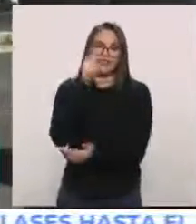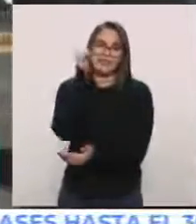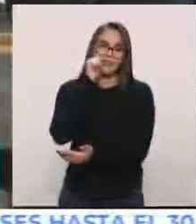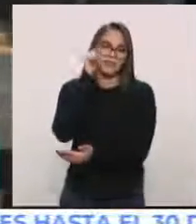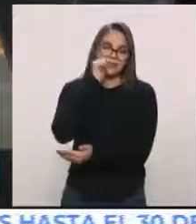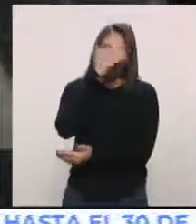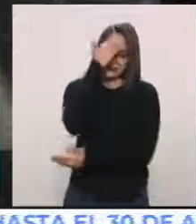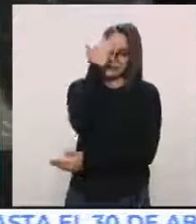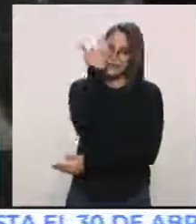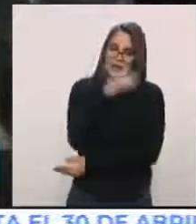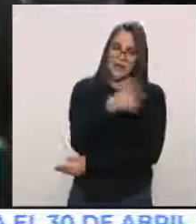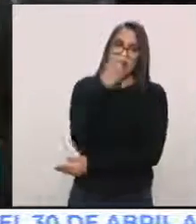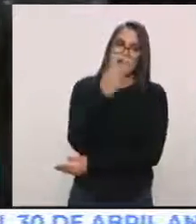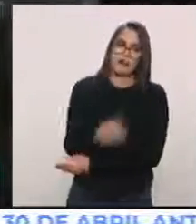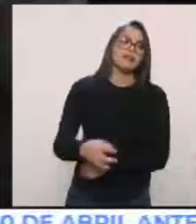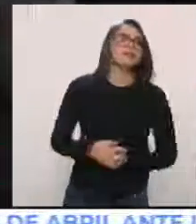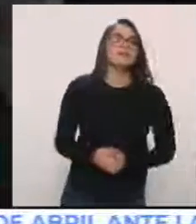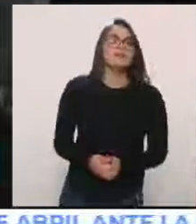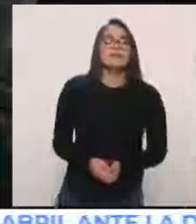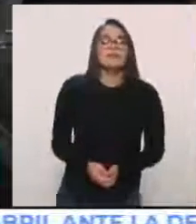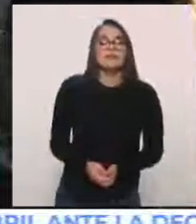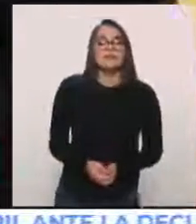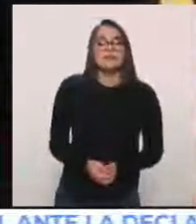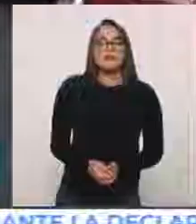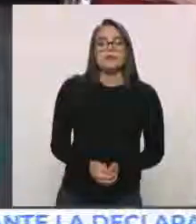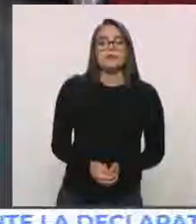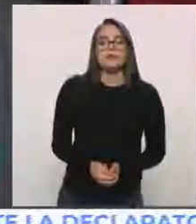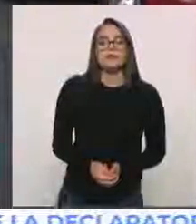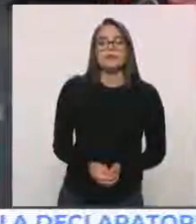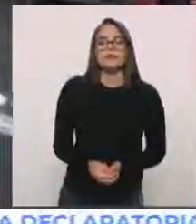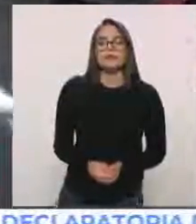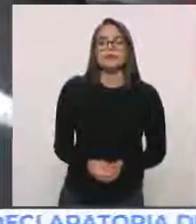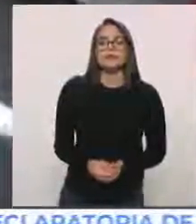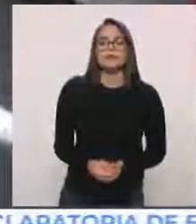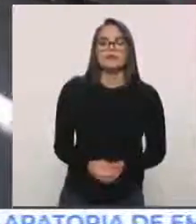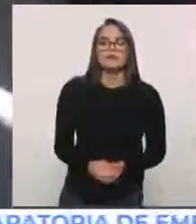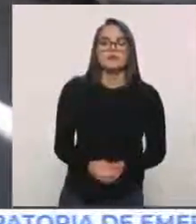Imágenes, Javier Martínez, información y voz, Alberto Álvarez Santana, 21 Noticias.